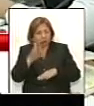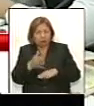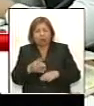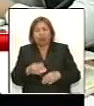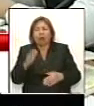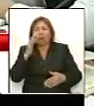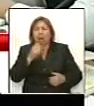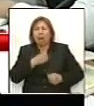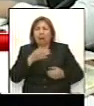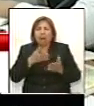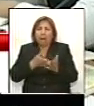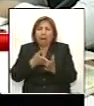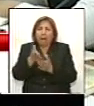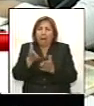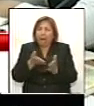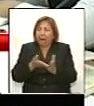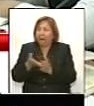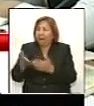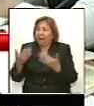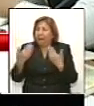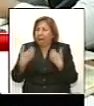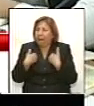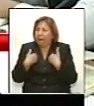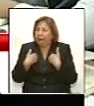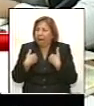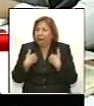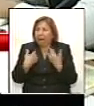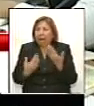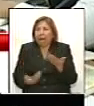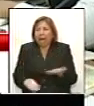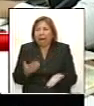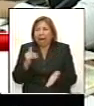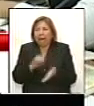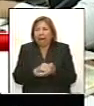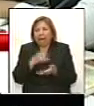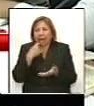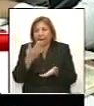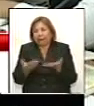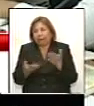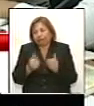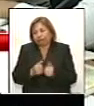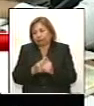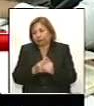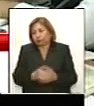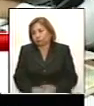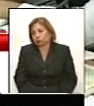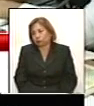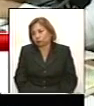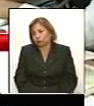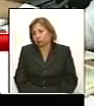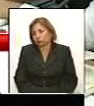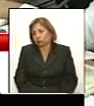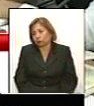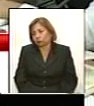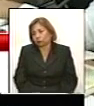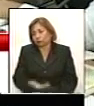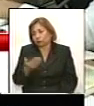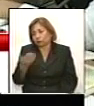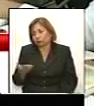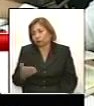va a ser viabilizada a donde tendría que ir. Si me permite continuar, le cedo la